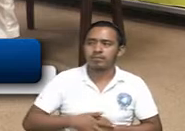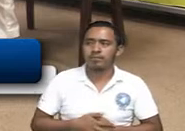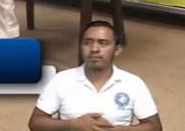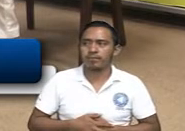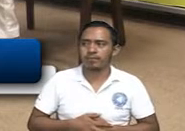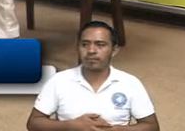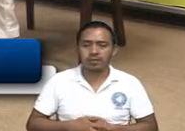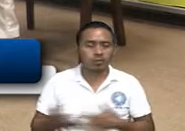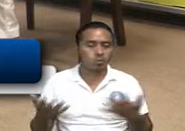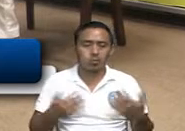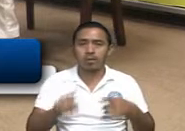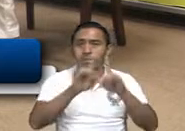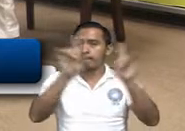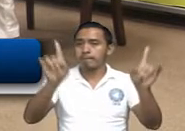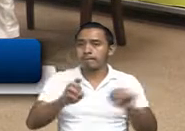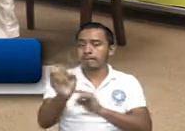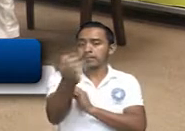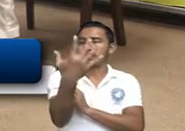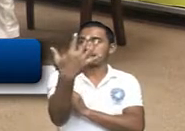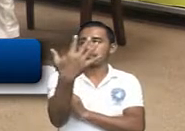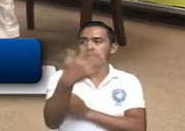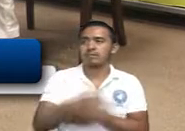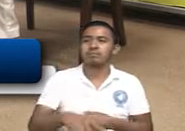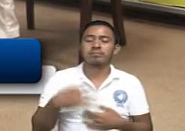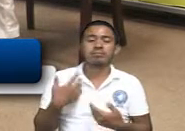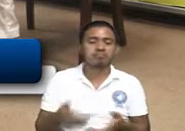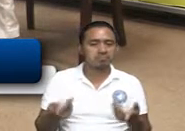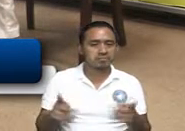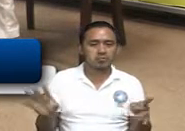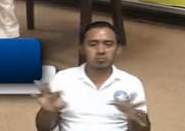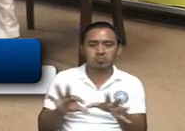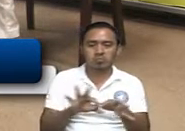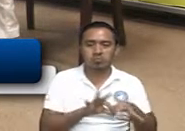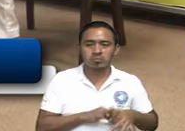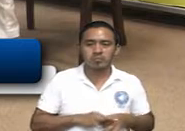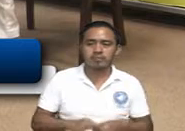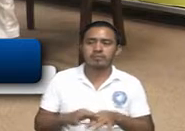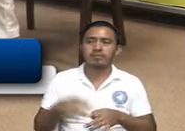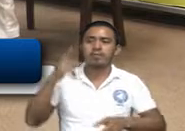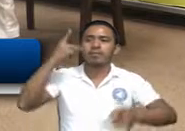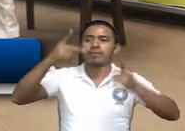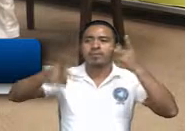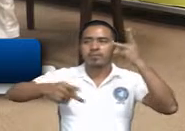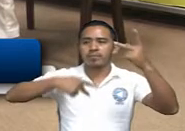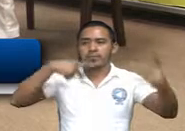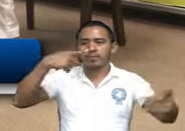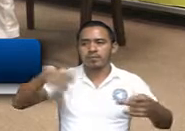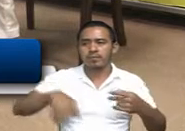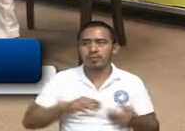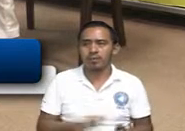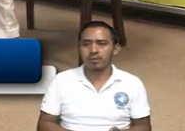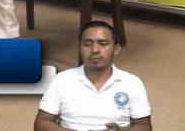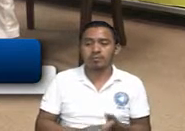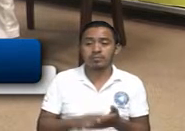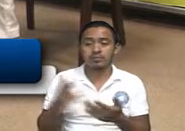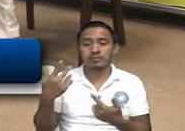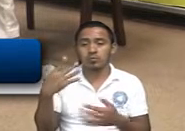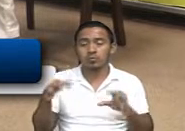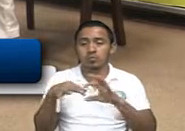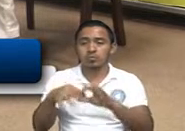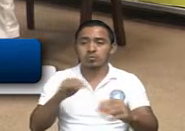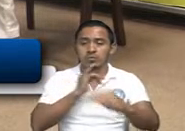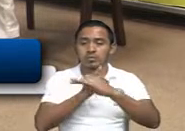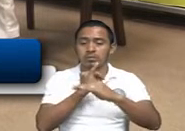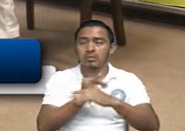ir a pagar el cine, pues lo vamos a ver, pero estamos juntos. Entonces también el visitar, por ejemplo, un templo religioso,